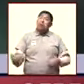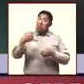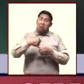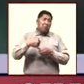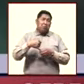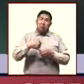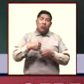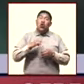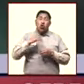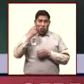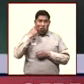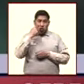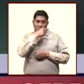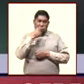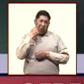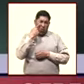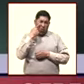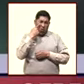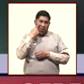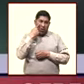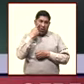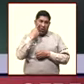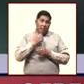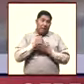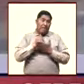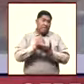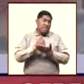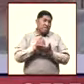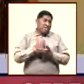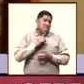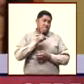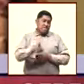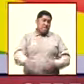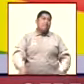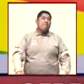Tengo muchos conocidos ahí dentro que les van a echar una mano.